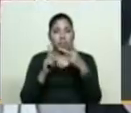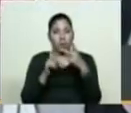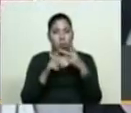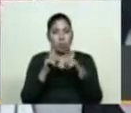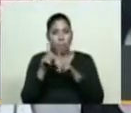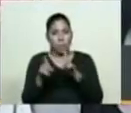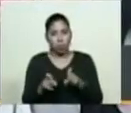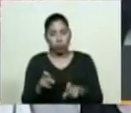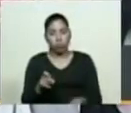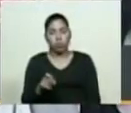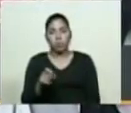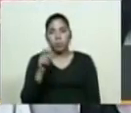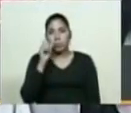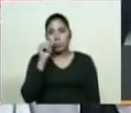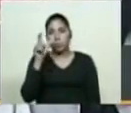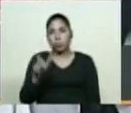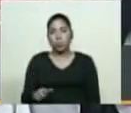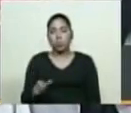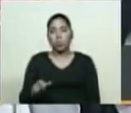Marco Salgado por Hispan TV.